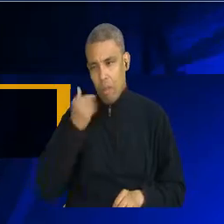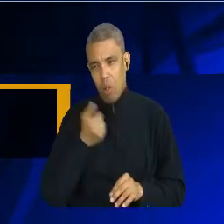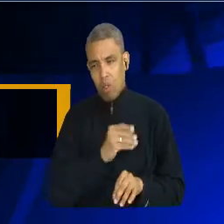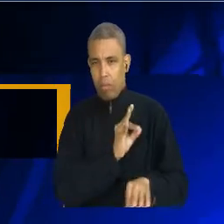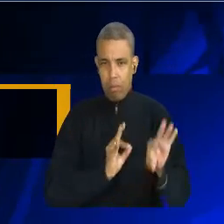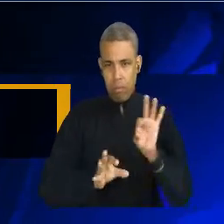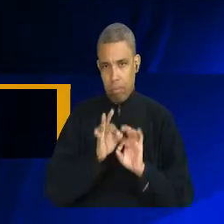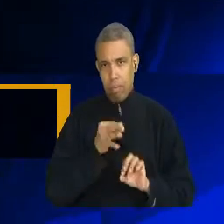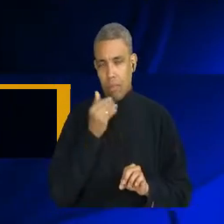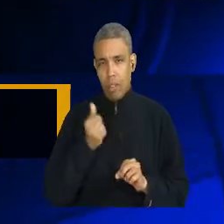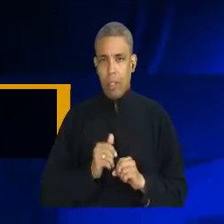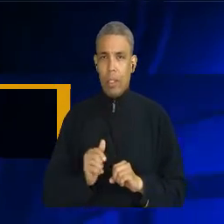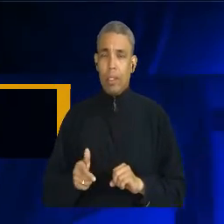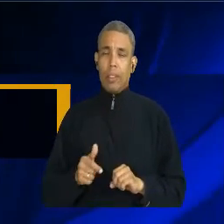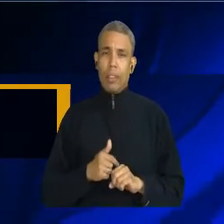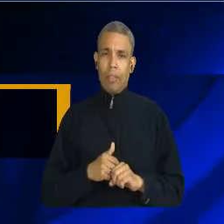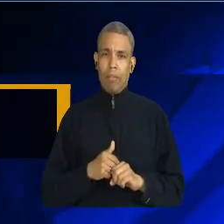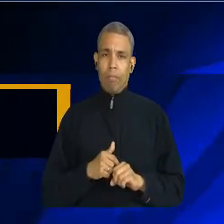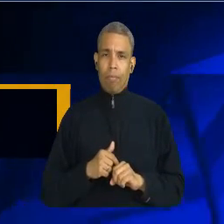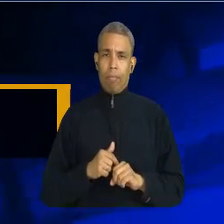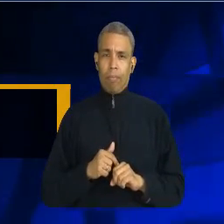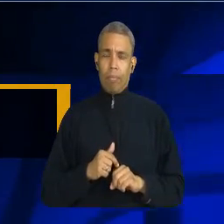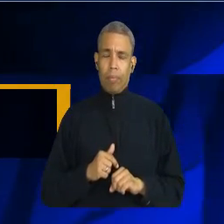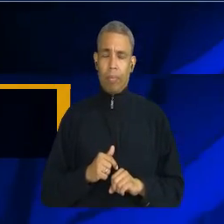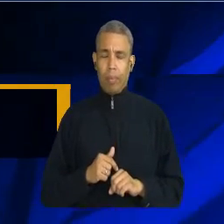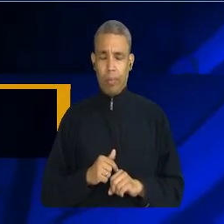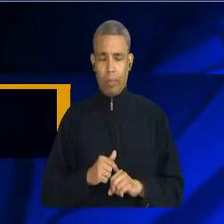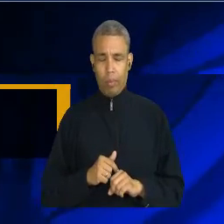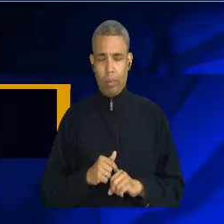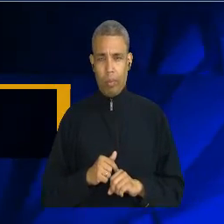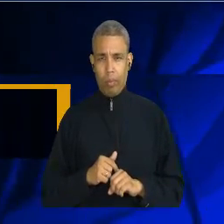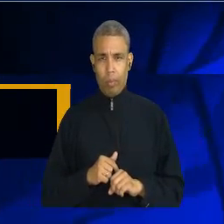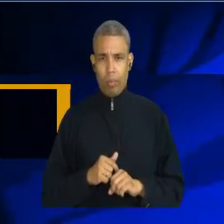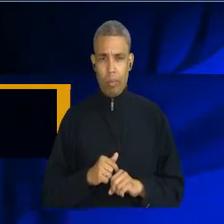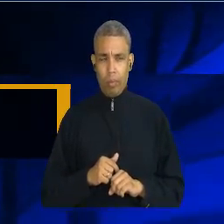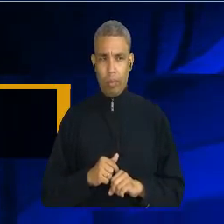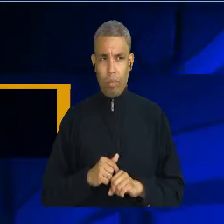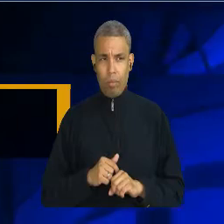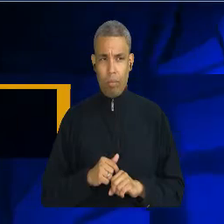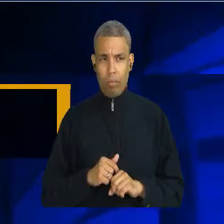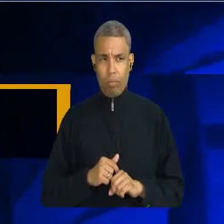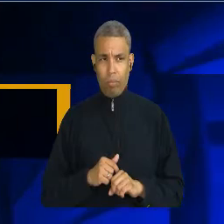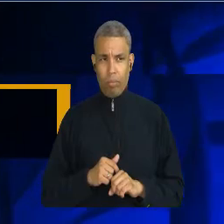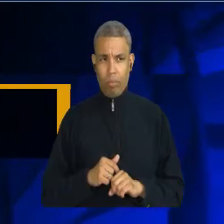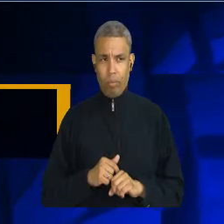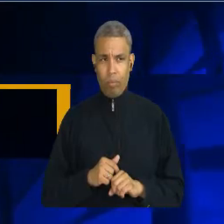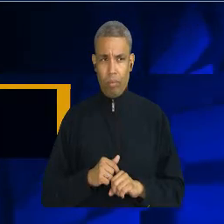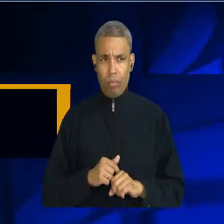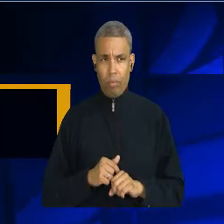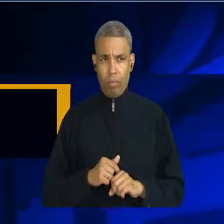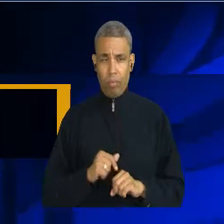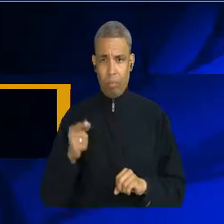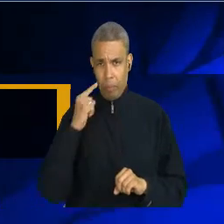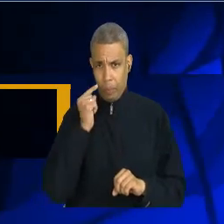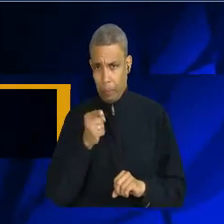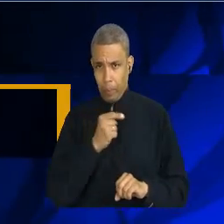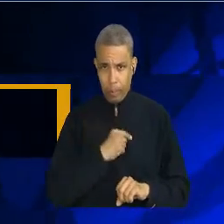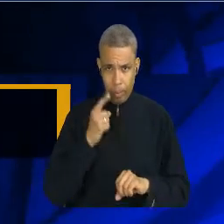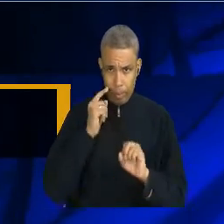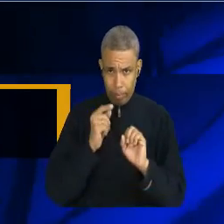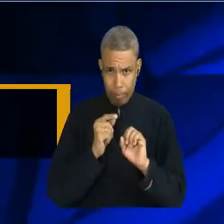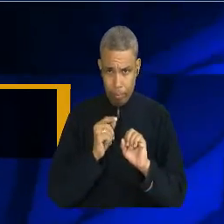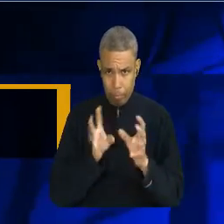tiene presupuestado por parte del contratista de la Secretaría de Infraestructura haciéndole el seguimiento a esta obra. Sí,